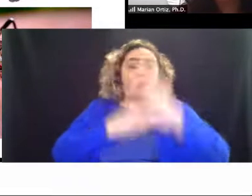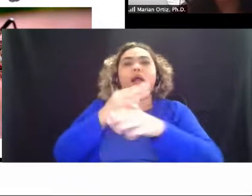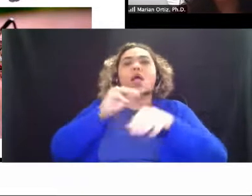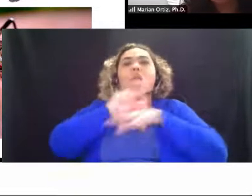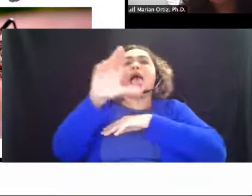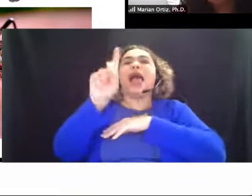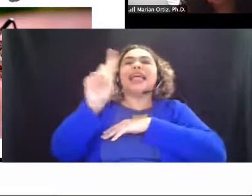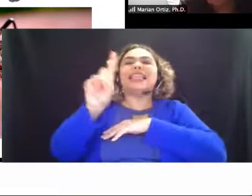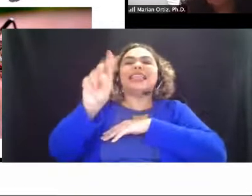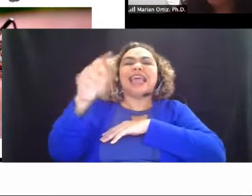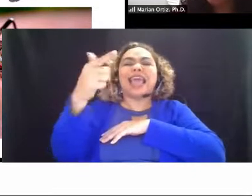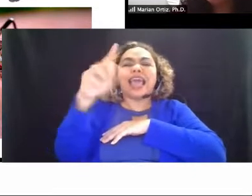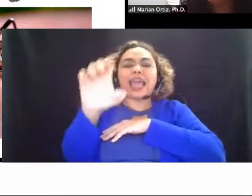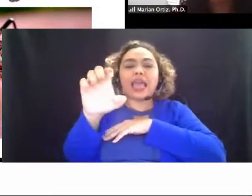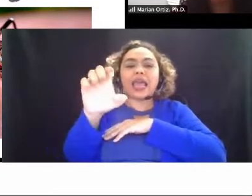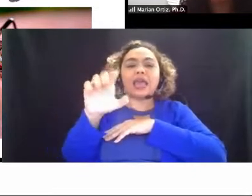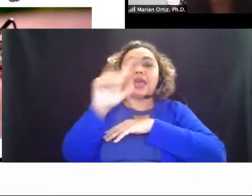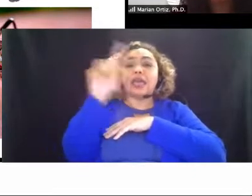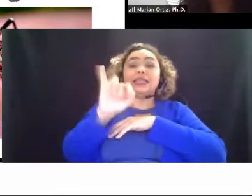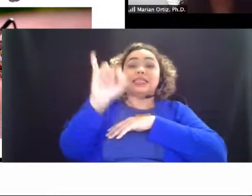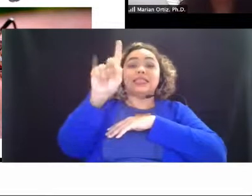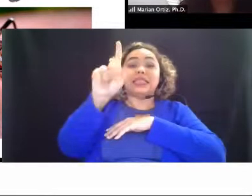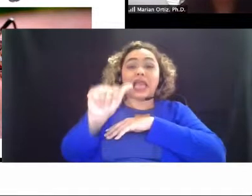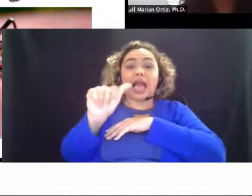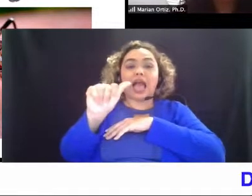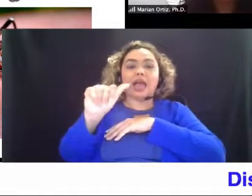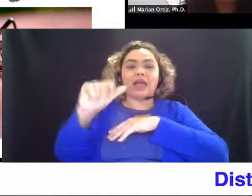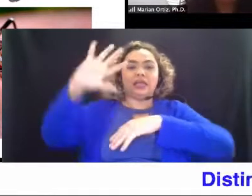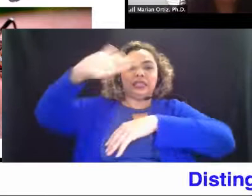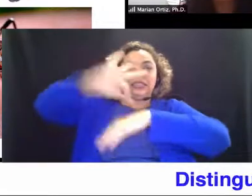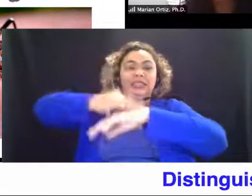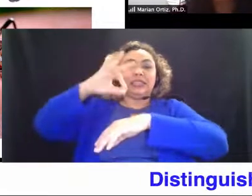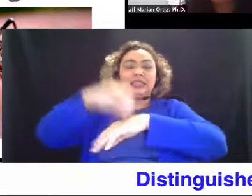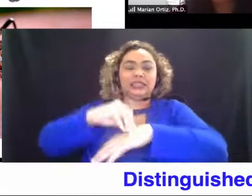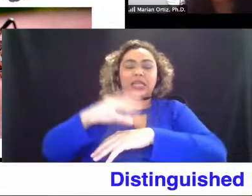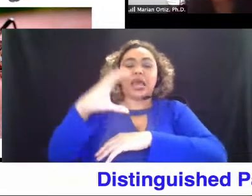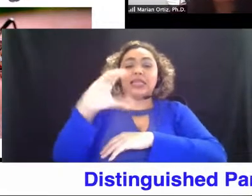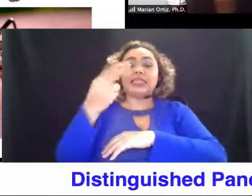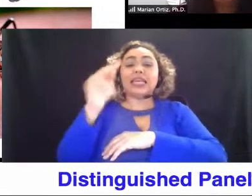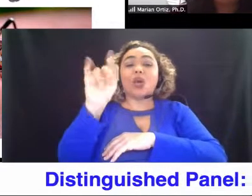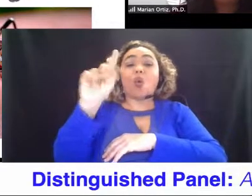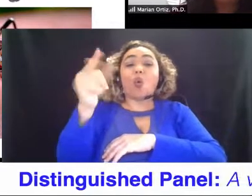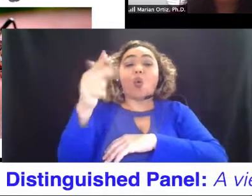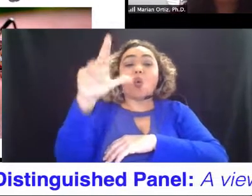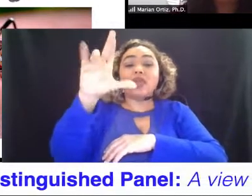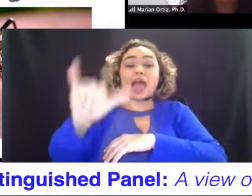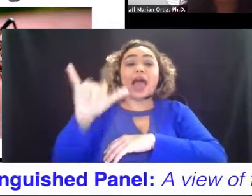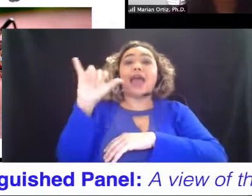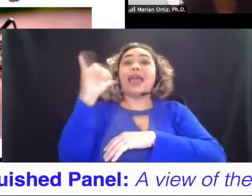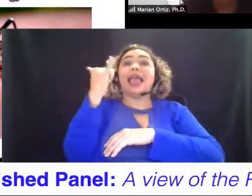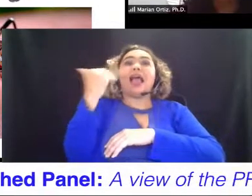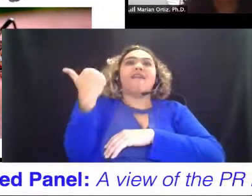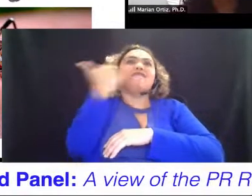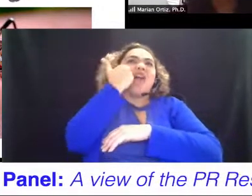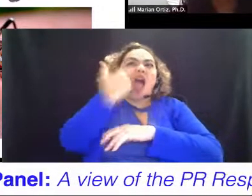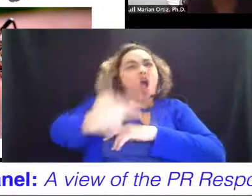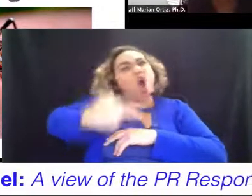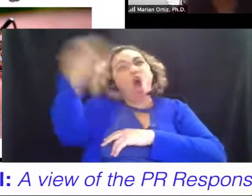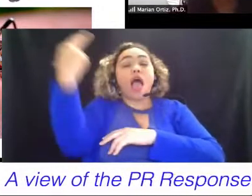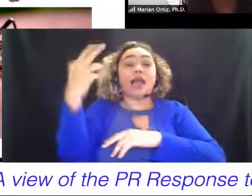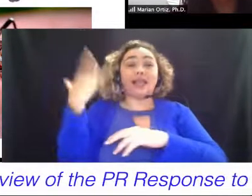zika, chikungunya y la fiebre amarilla. Y de hecho, en el 2019 fue un año récord